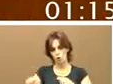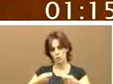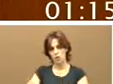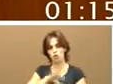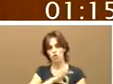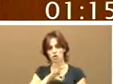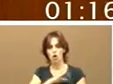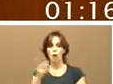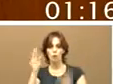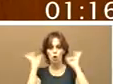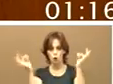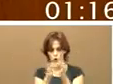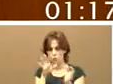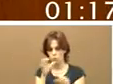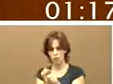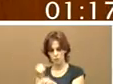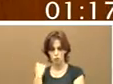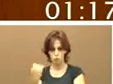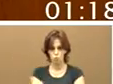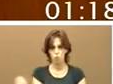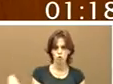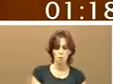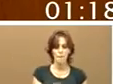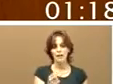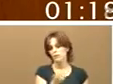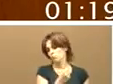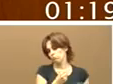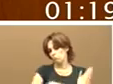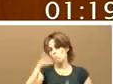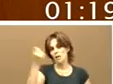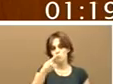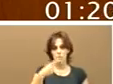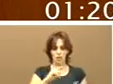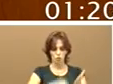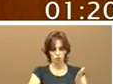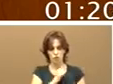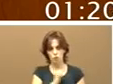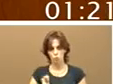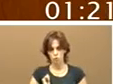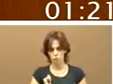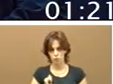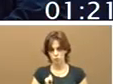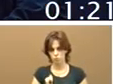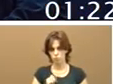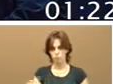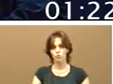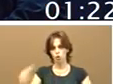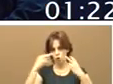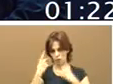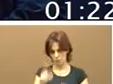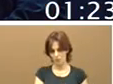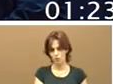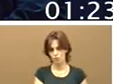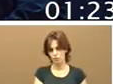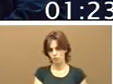trabaja por el sector y a los miles de autónomos y comerciantes que ahora no nos están viendo señor diputado no se equivoque ahora